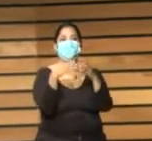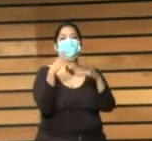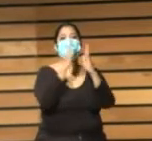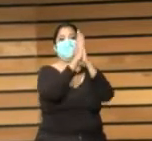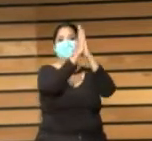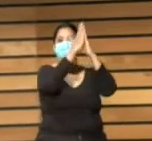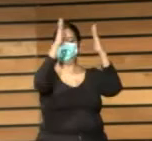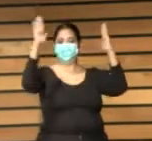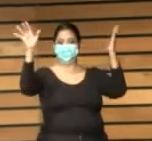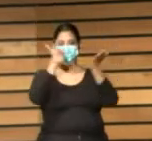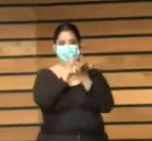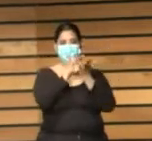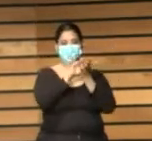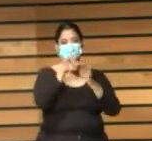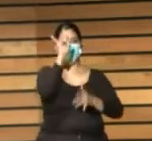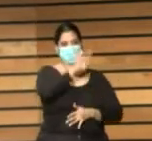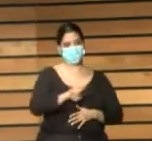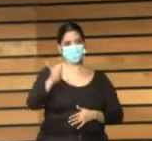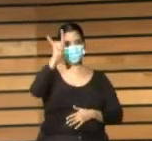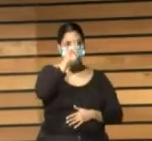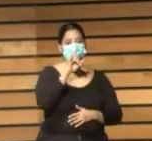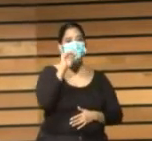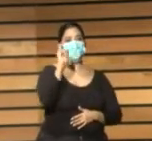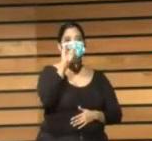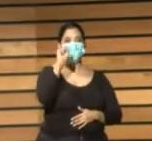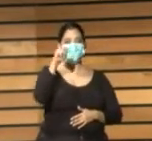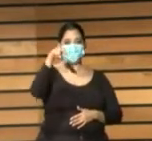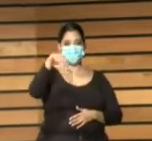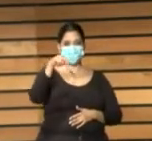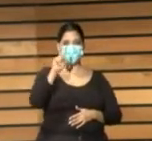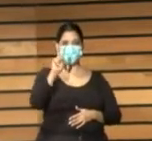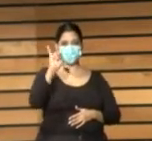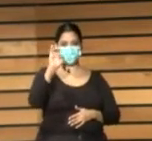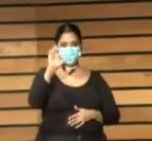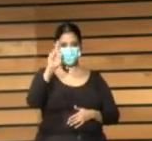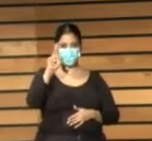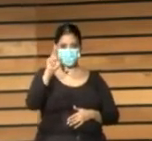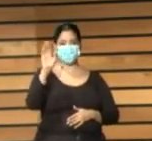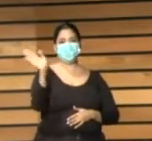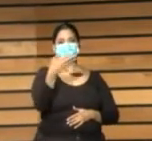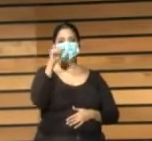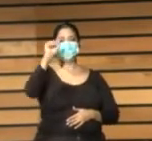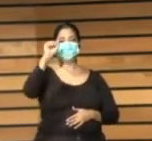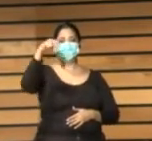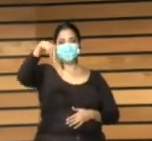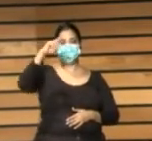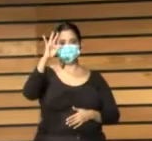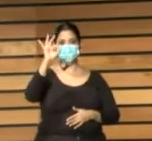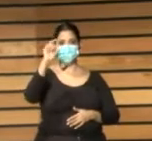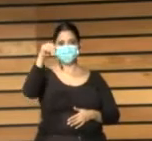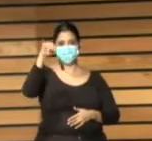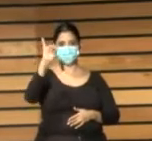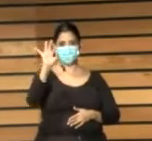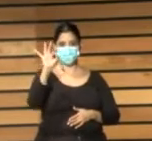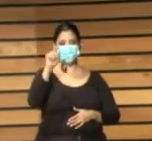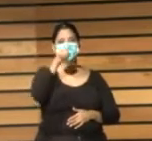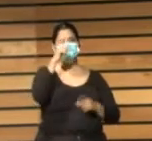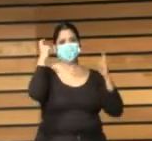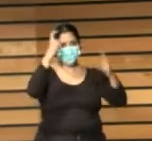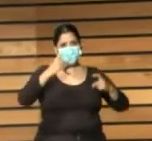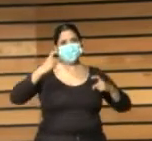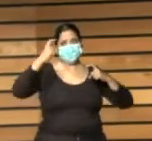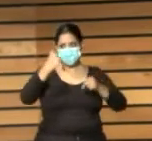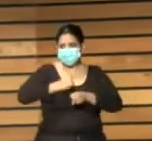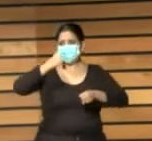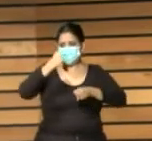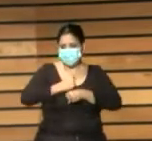Bibliotecario de la Biblioteca de Canarias, Javier, Antonio, todo su equipo por el esfuerzo que han hecho para que este congreso se